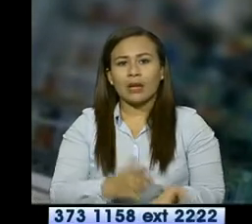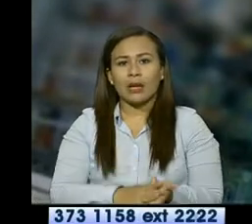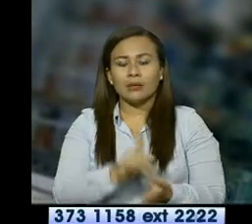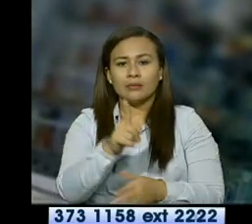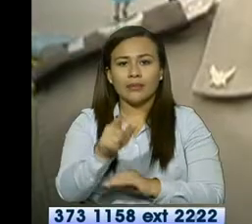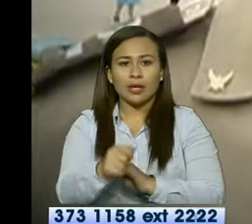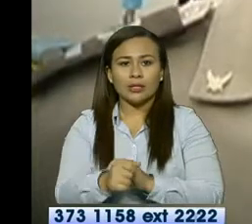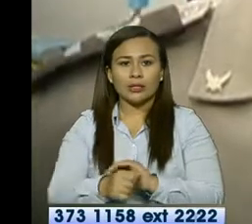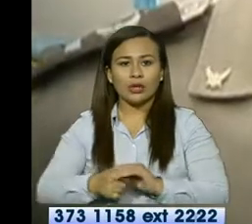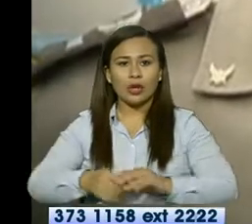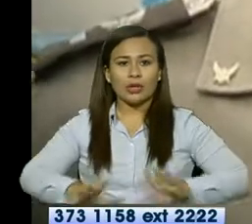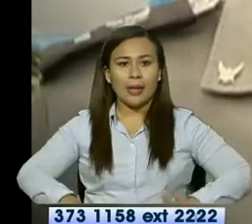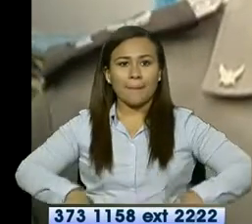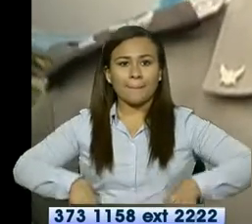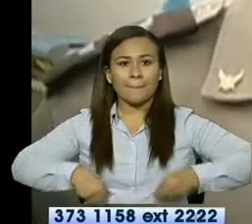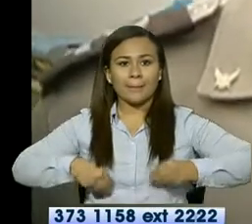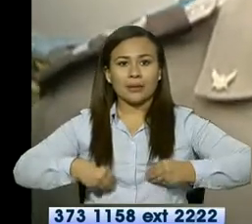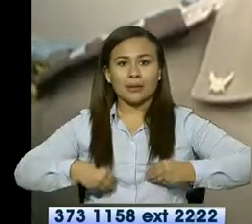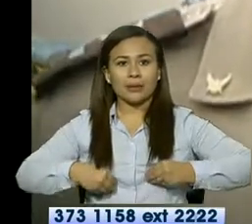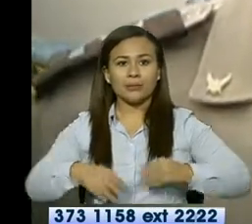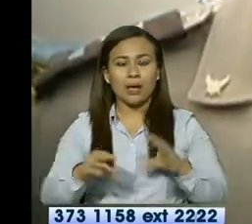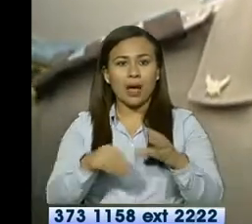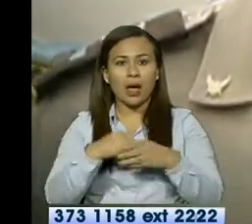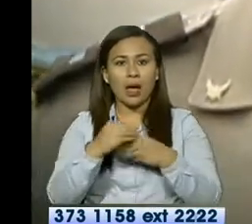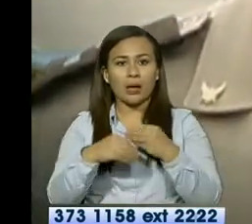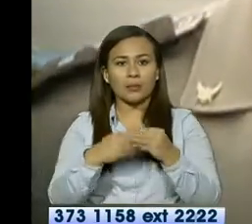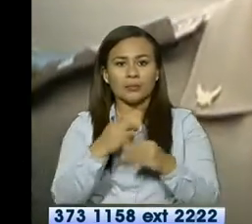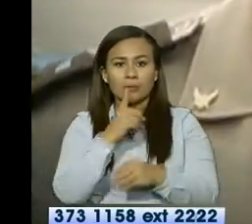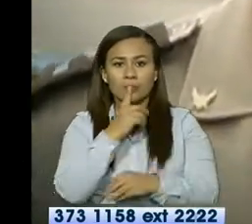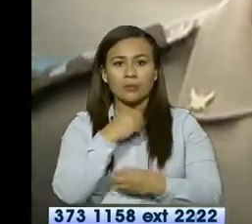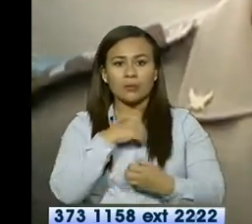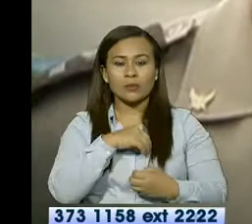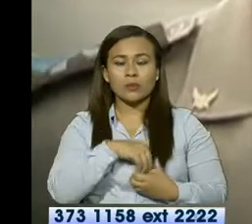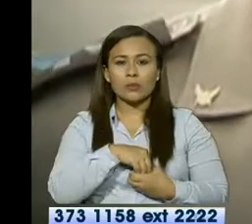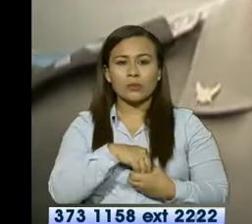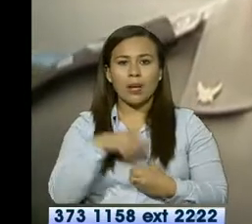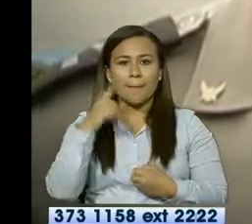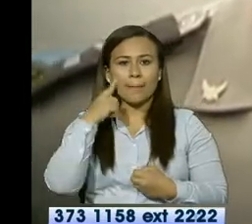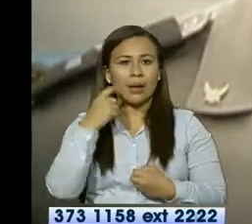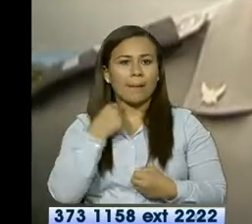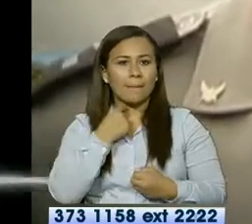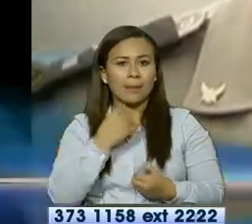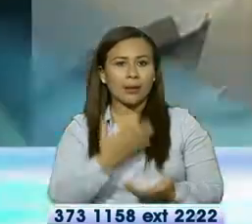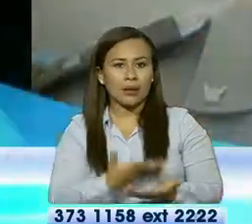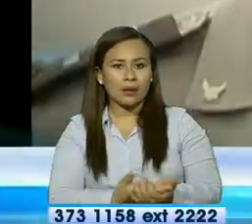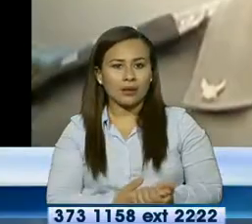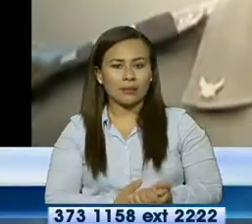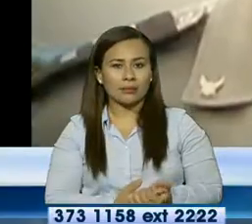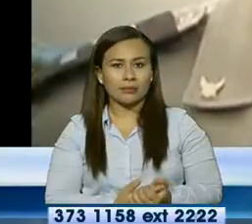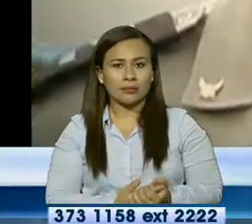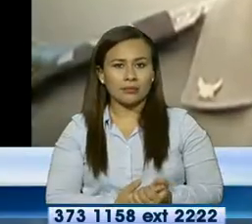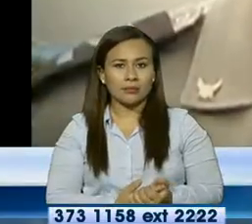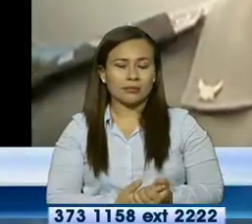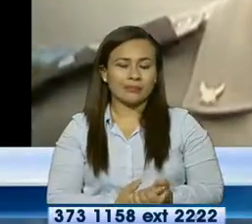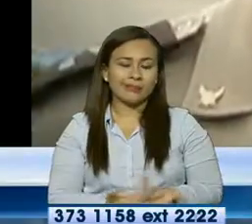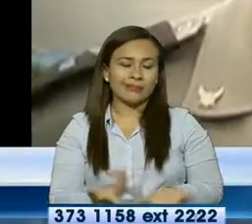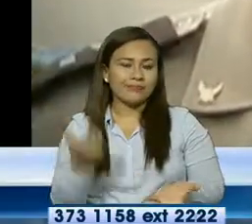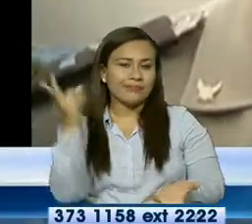esconderlos bajo papel aluminio, por ejemplo, también son otros métodos para que se pierda lo que es la base